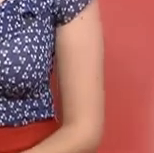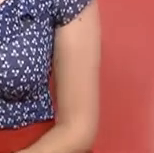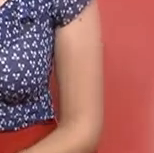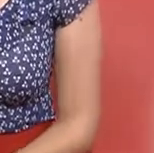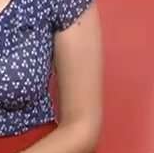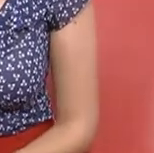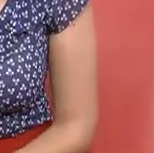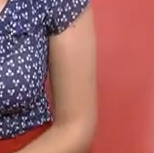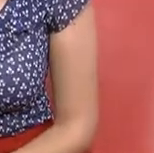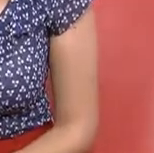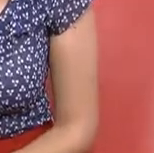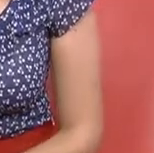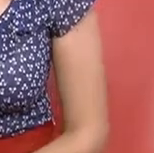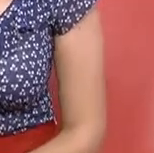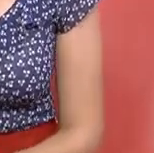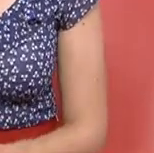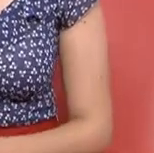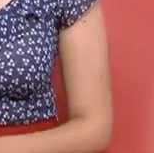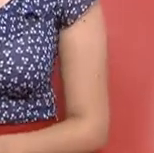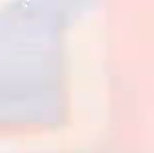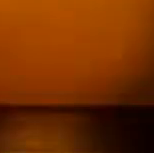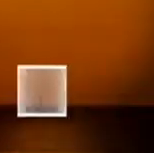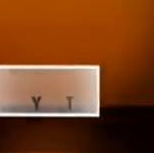breve pausa, esto es México al Día, no se vayan.